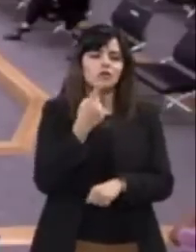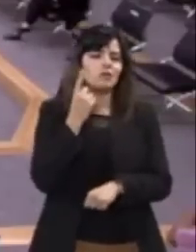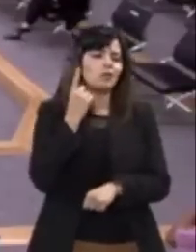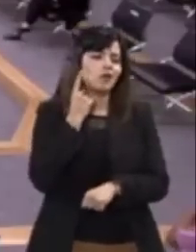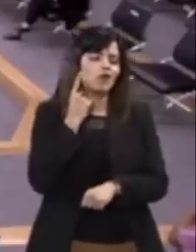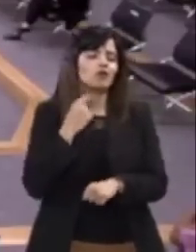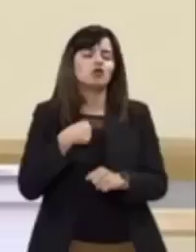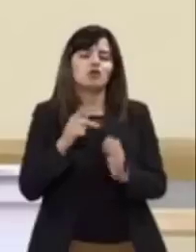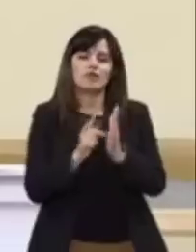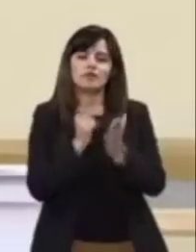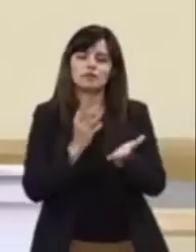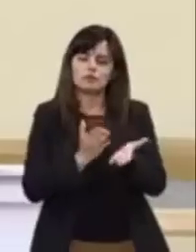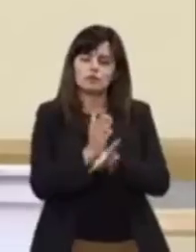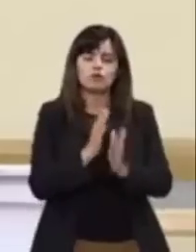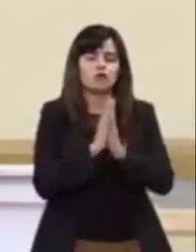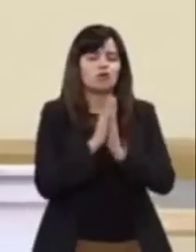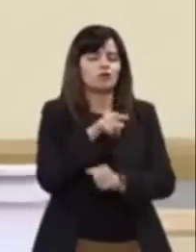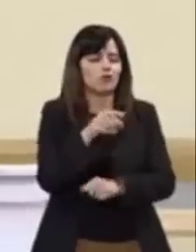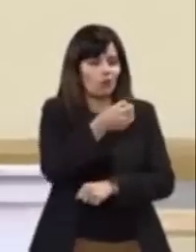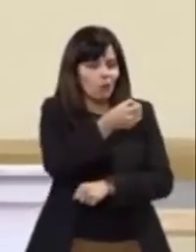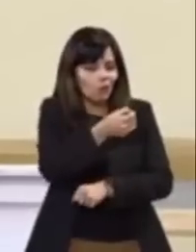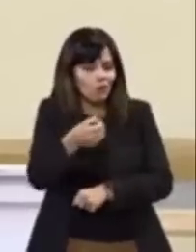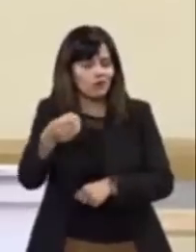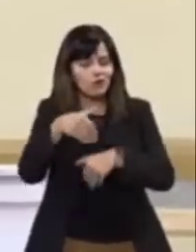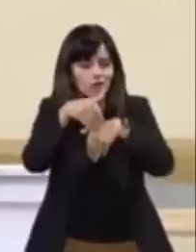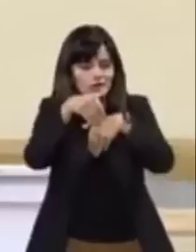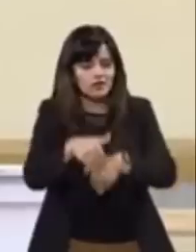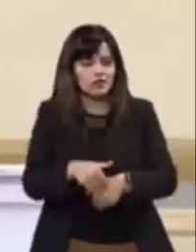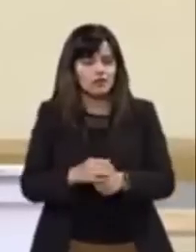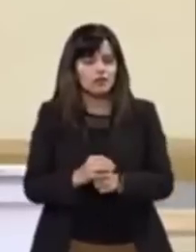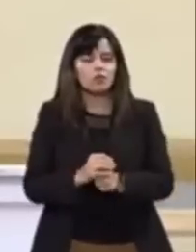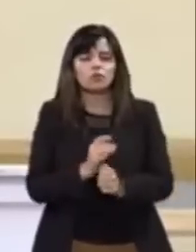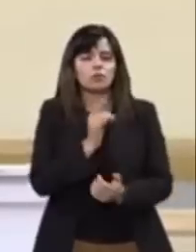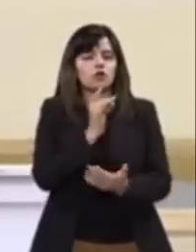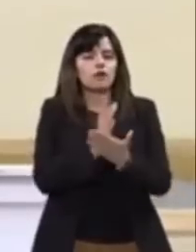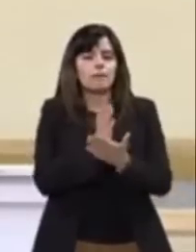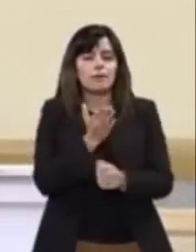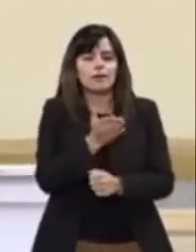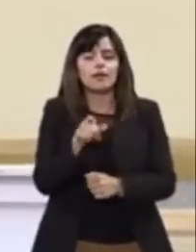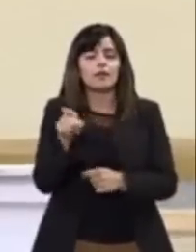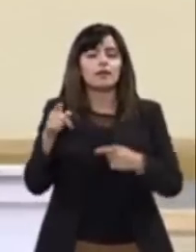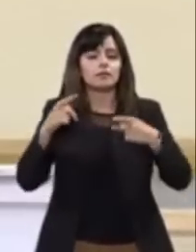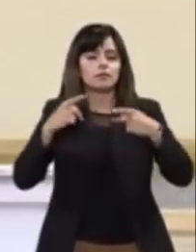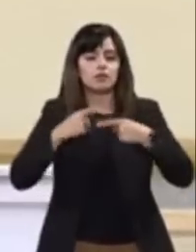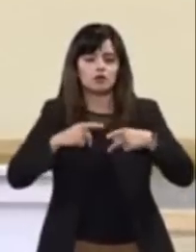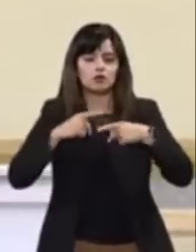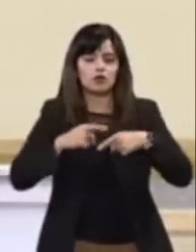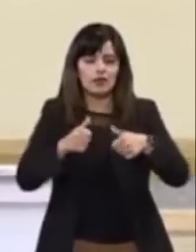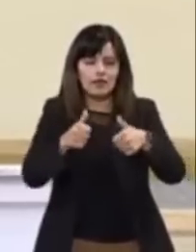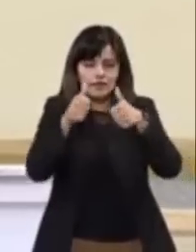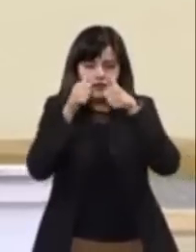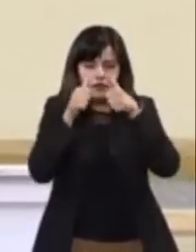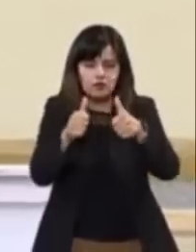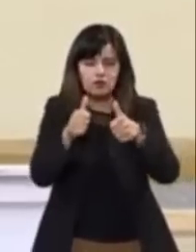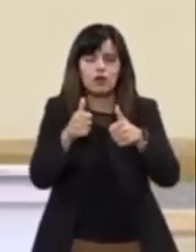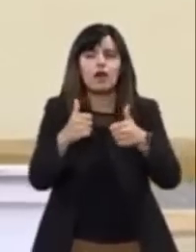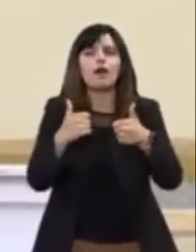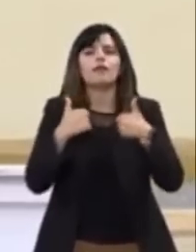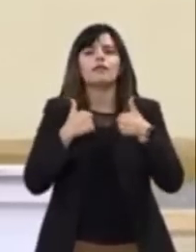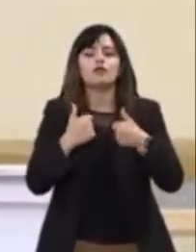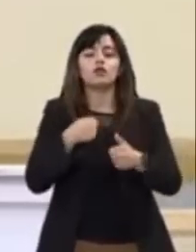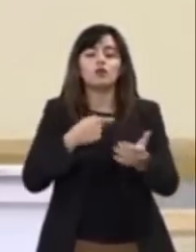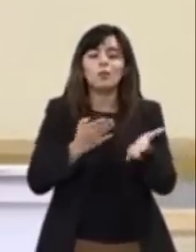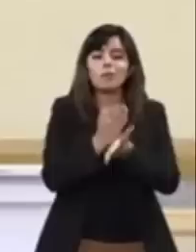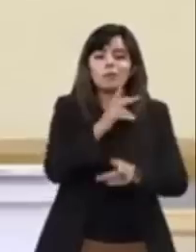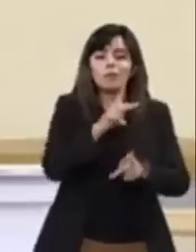interrumpir con una moción de orden, pidiéndole simple y sencillamente, para que el público que nos escucha entienda las razones por las cuales estoy